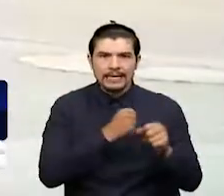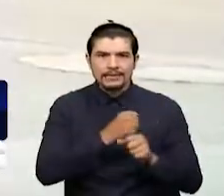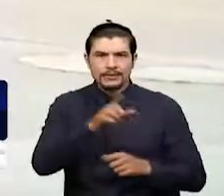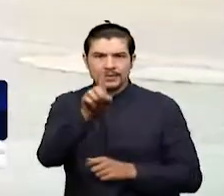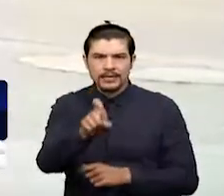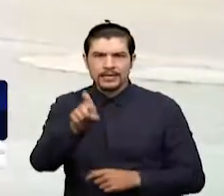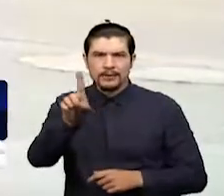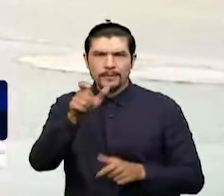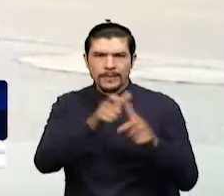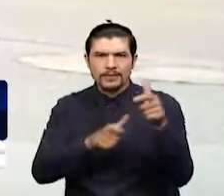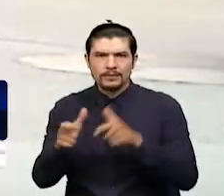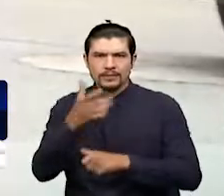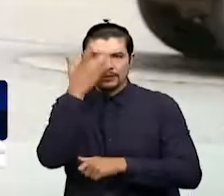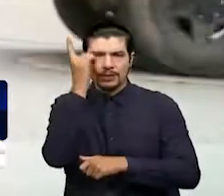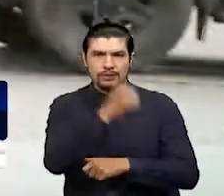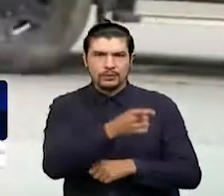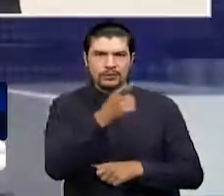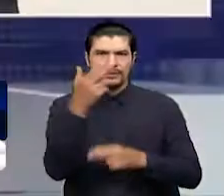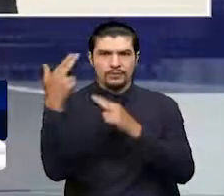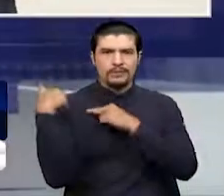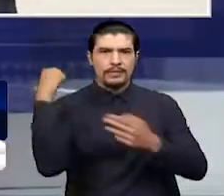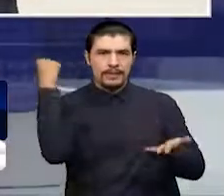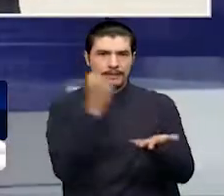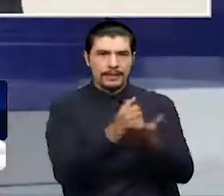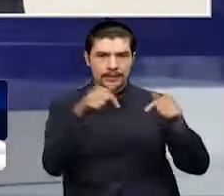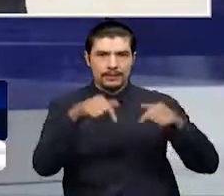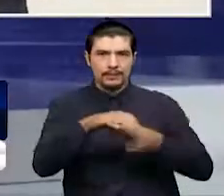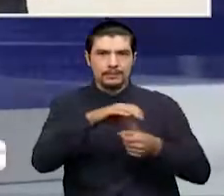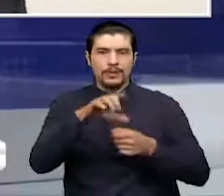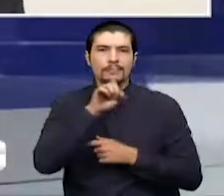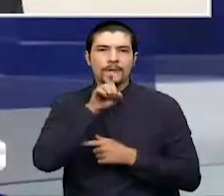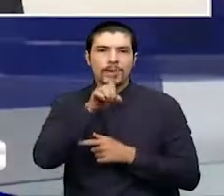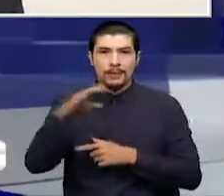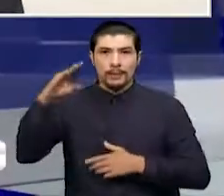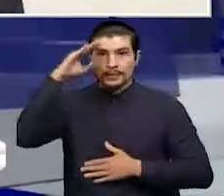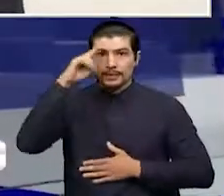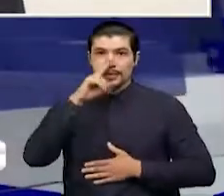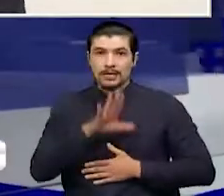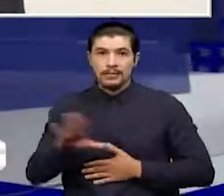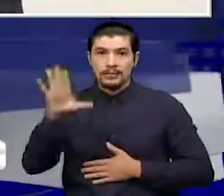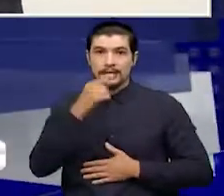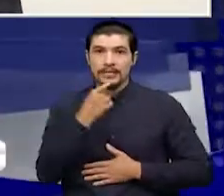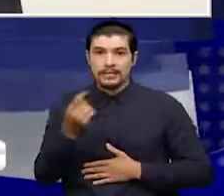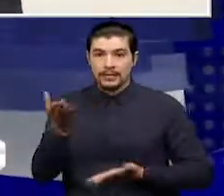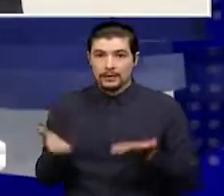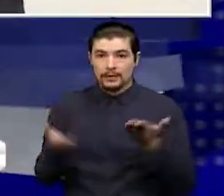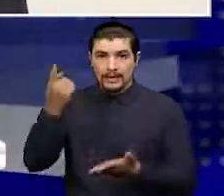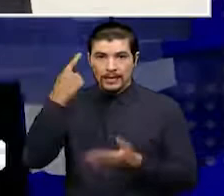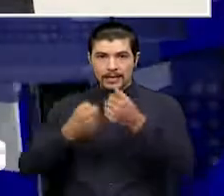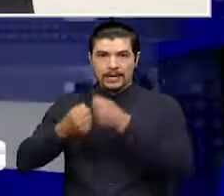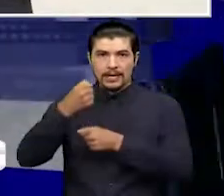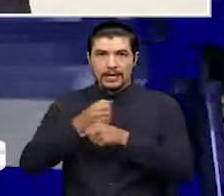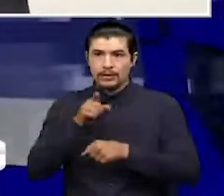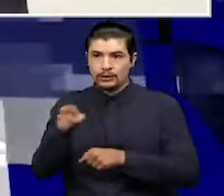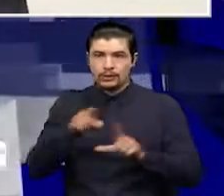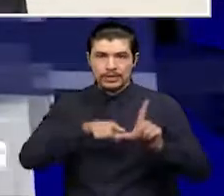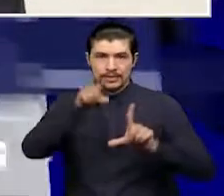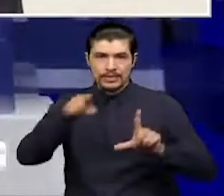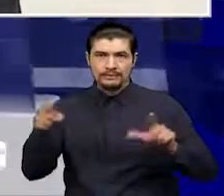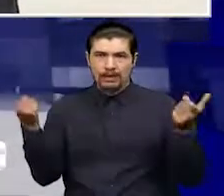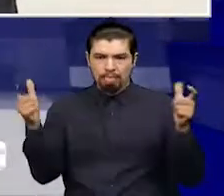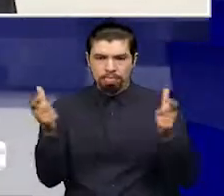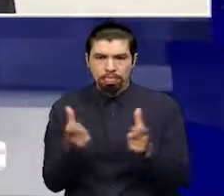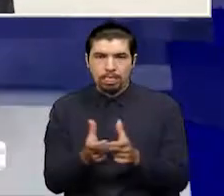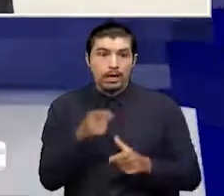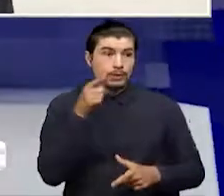de homicidio en el área metropolitana de bucaramanga la policía manifiesta que a comparación con el año anterior la cifra ha disminuido es